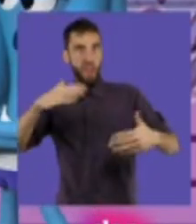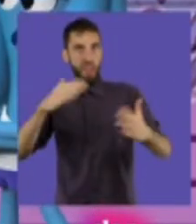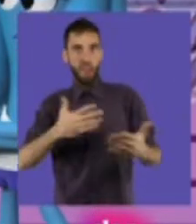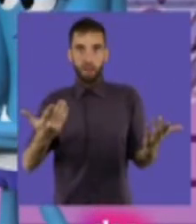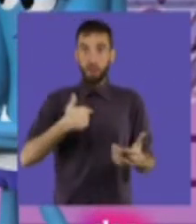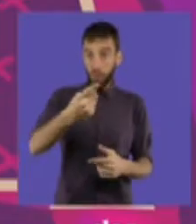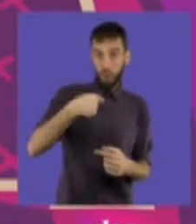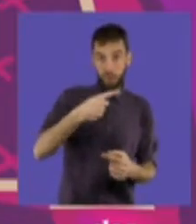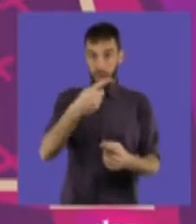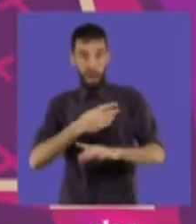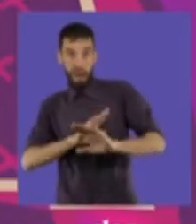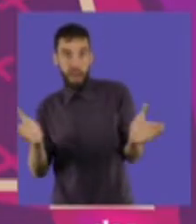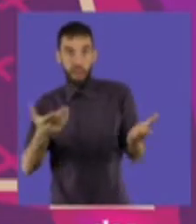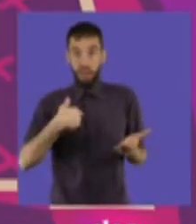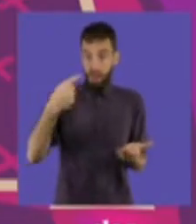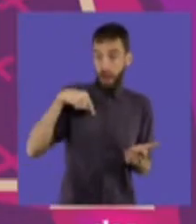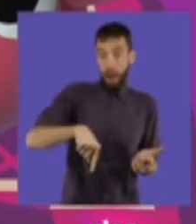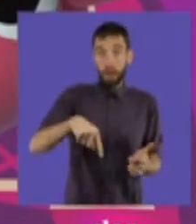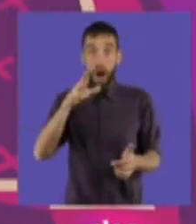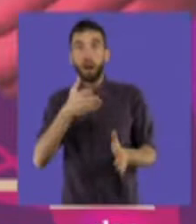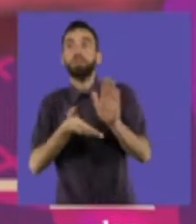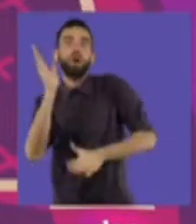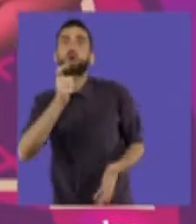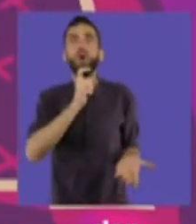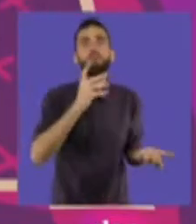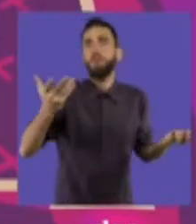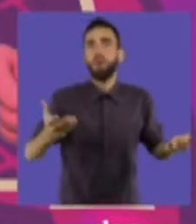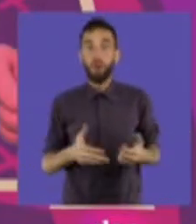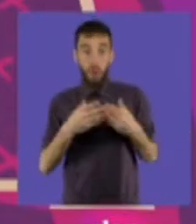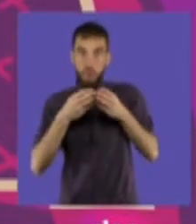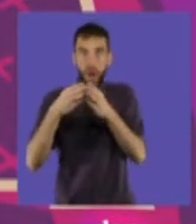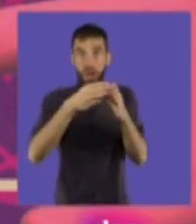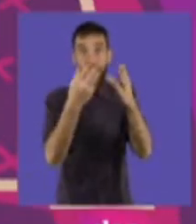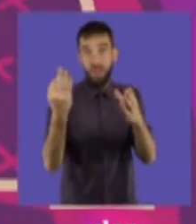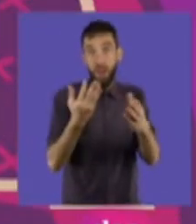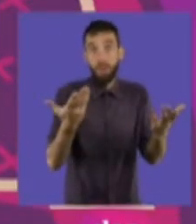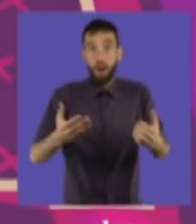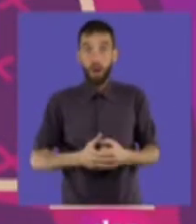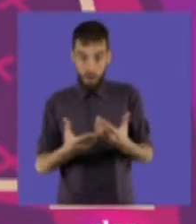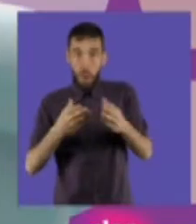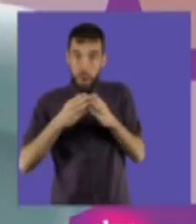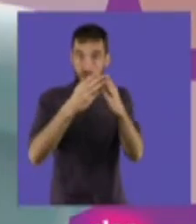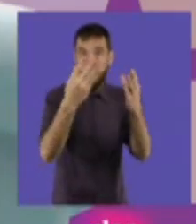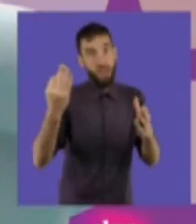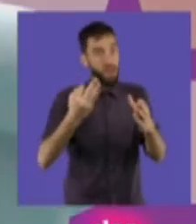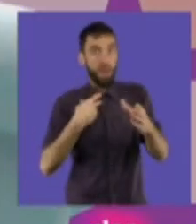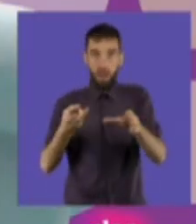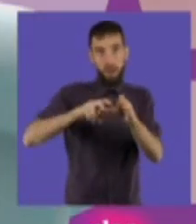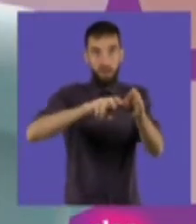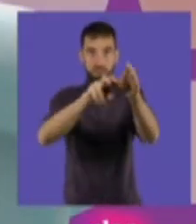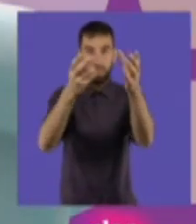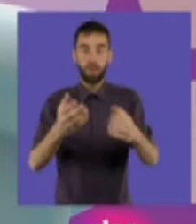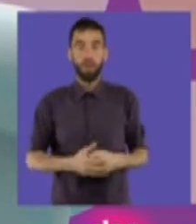vuela! ¡Ni tú, ni yo, ni yo, ni tú, da igual! ¡Y que estamos aquí de alguna manera, hay que salir! ¡Hey! ¡Con la bañera! ¡Hey! ¡Con la